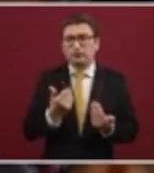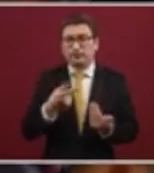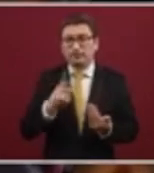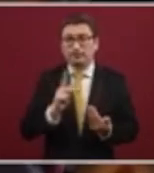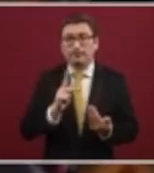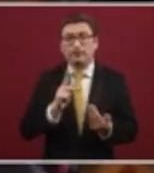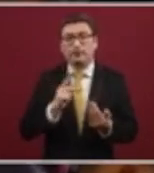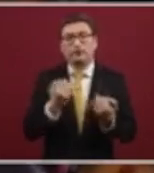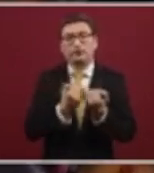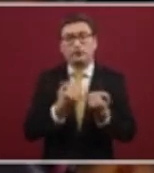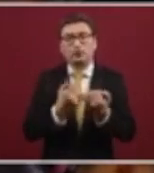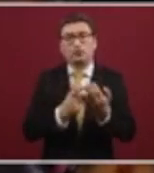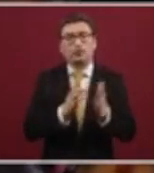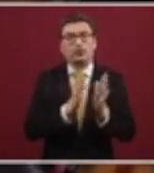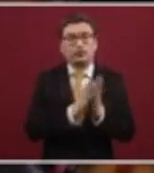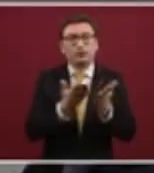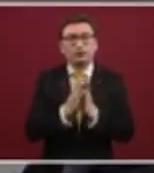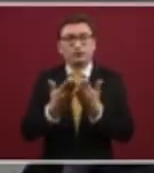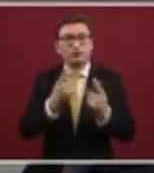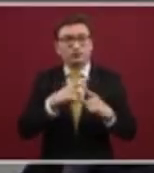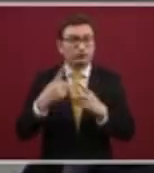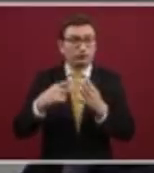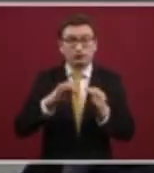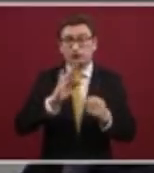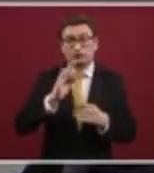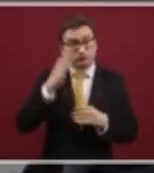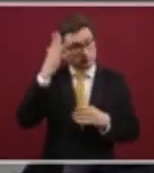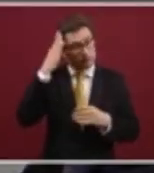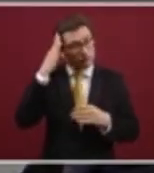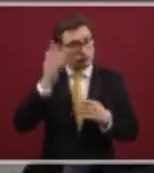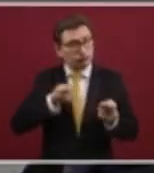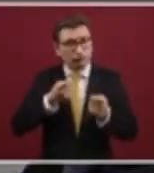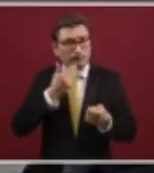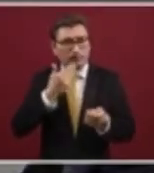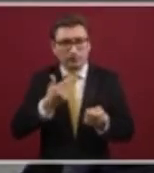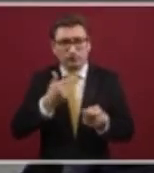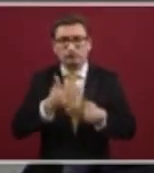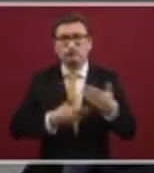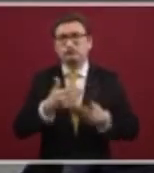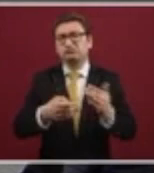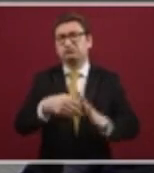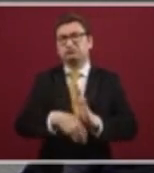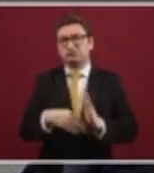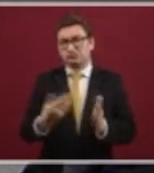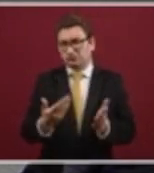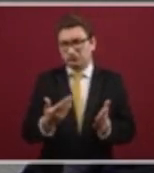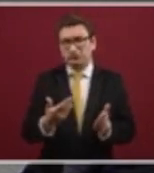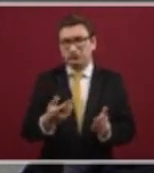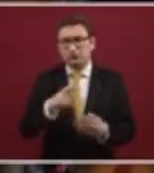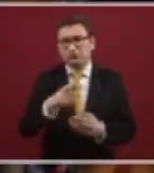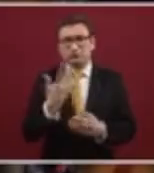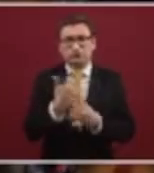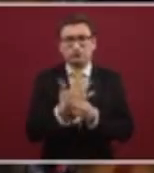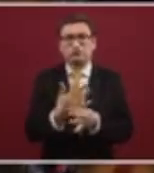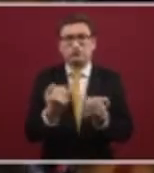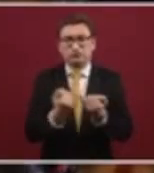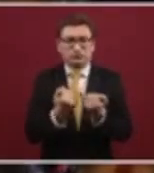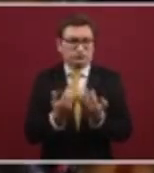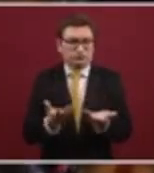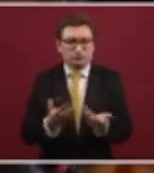toda la literatura dice, si no hay capacidad de liderazgo, como usted lo dice, de ser congruente y esto, de tener autoridad moral, no se hace